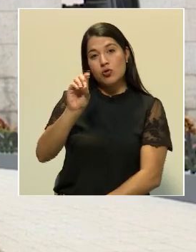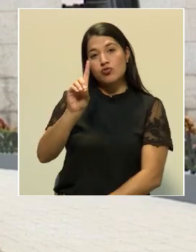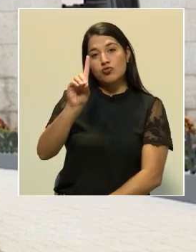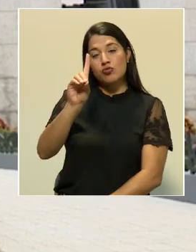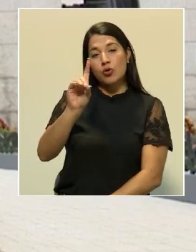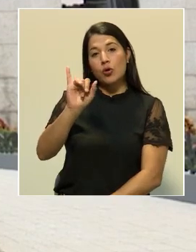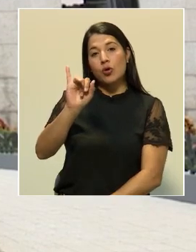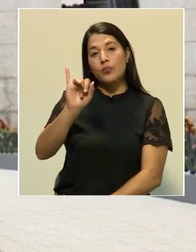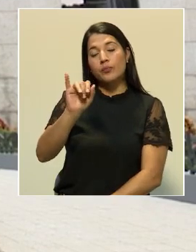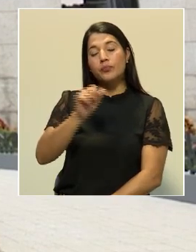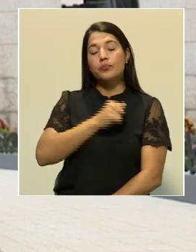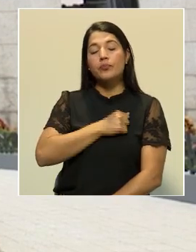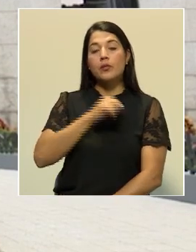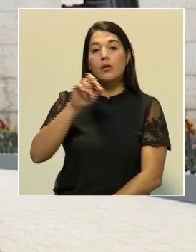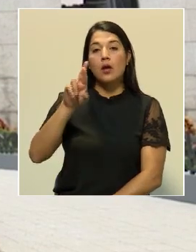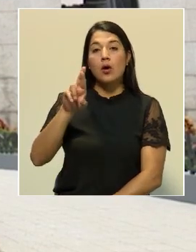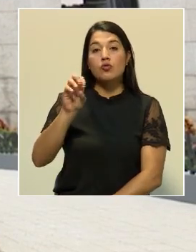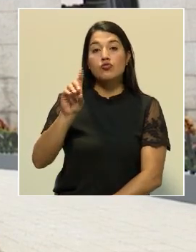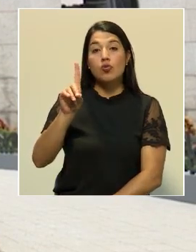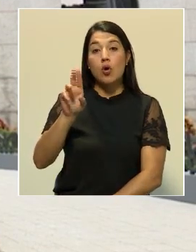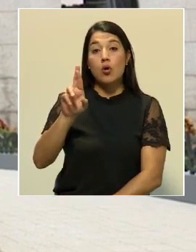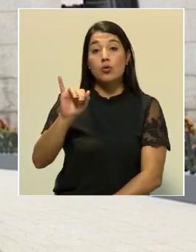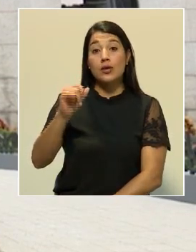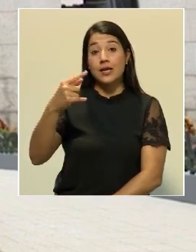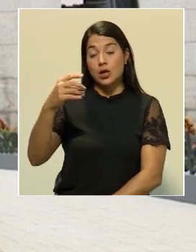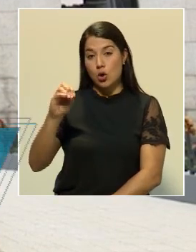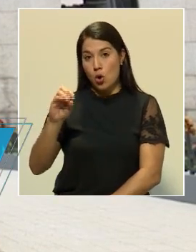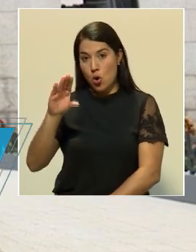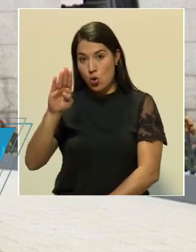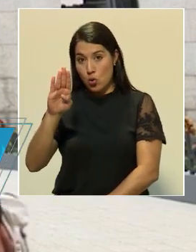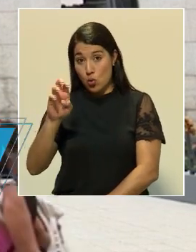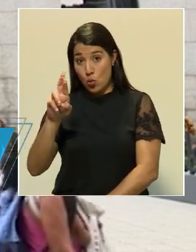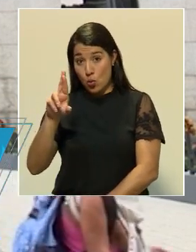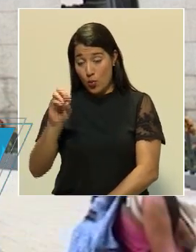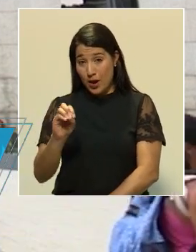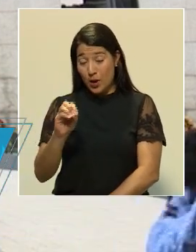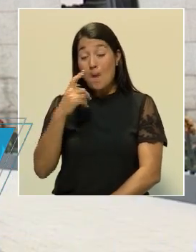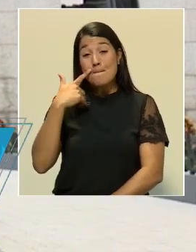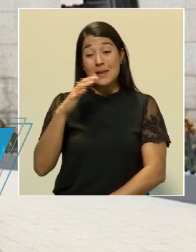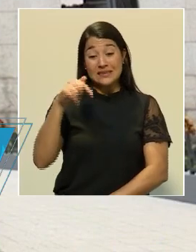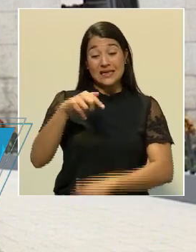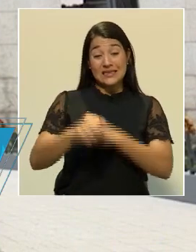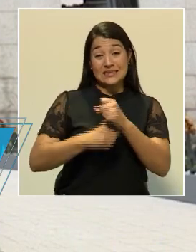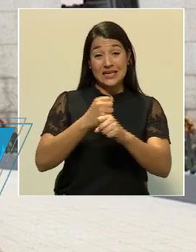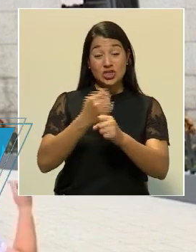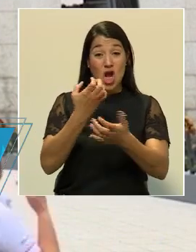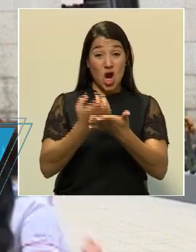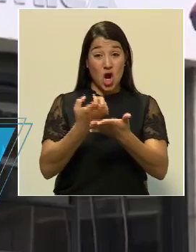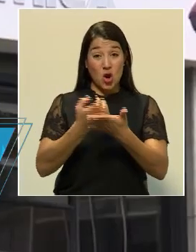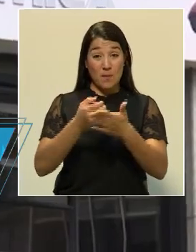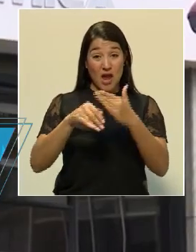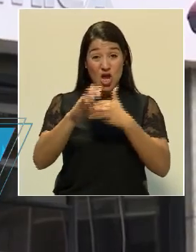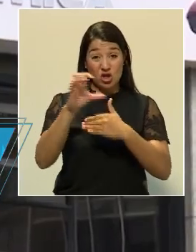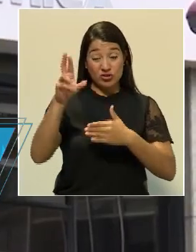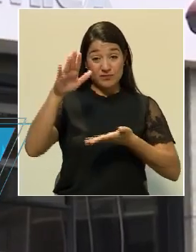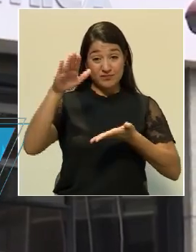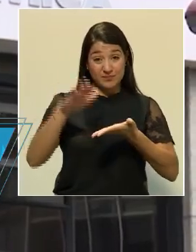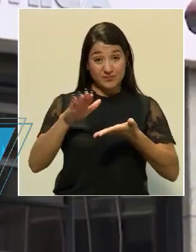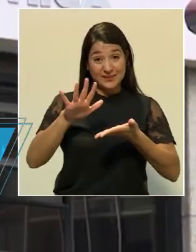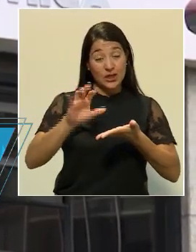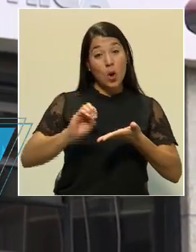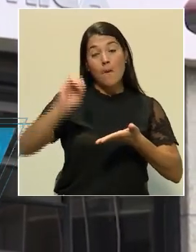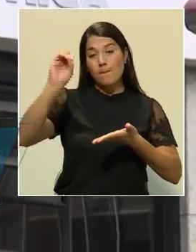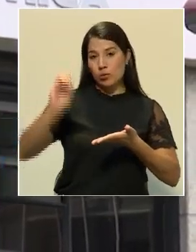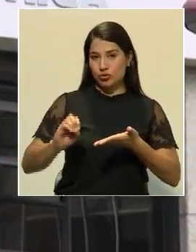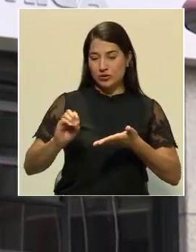impacto que ha tenido el país con la pandemia, la economía tendrá un decrecimiento para este año de 5%, lejos del